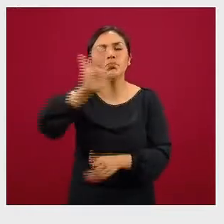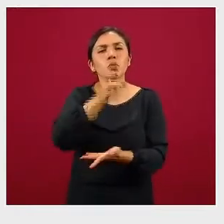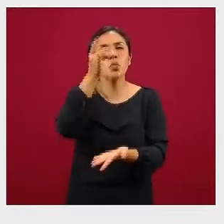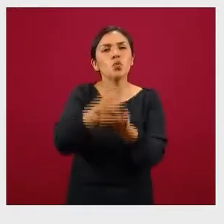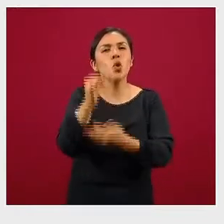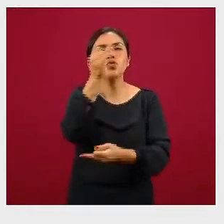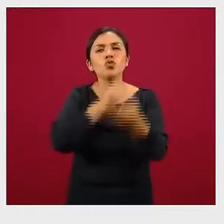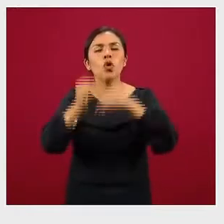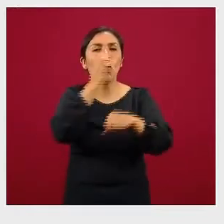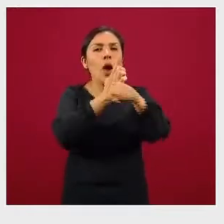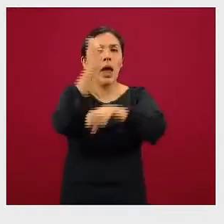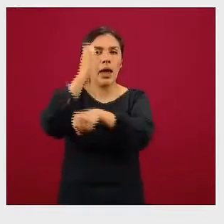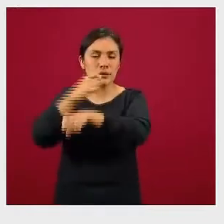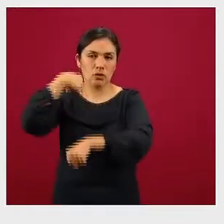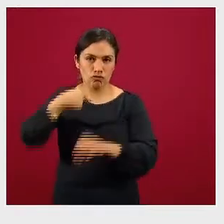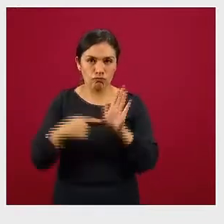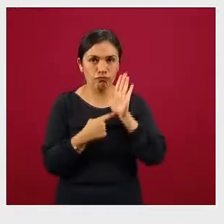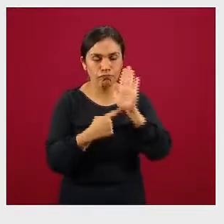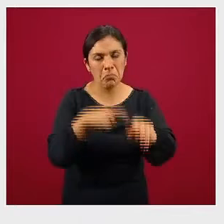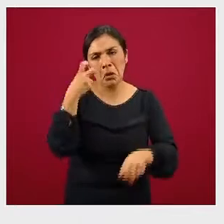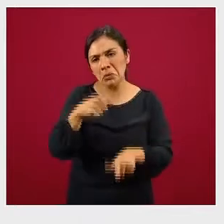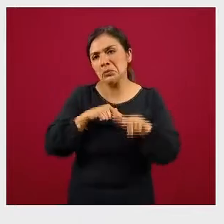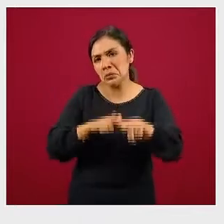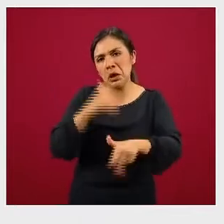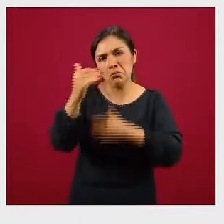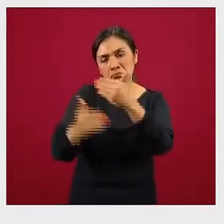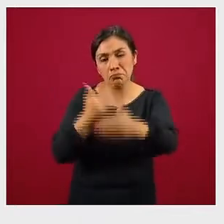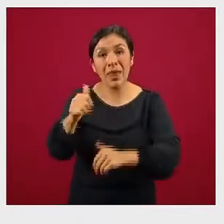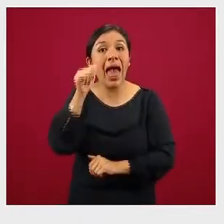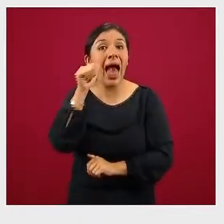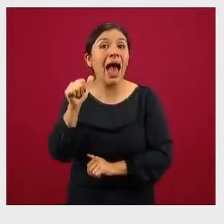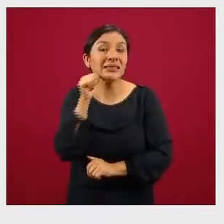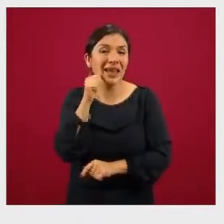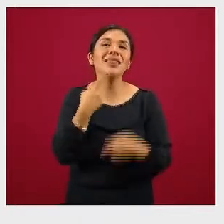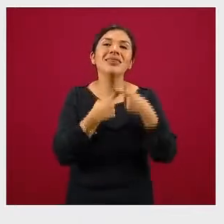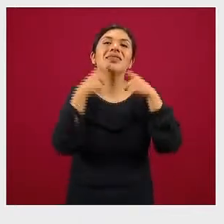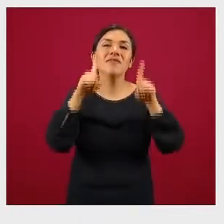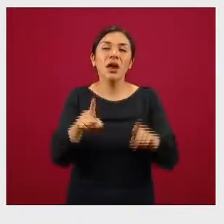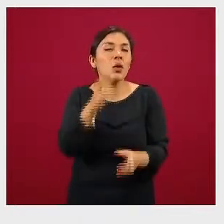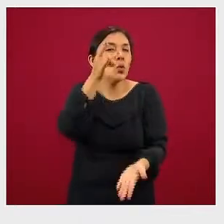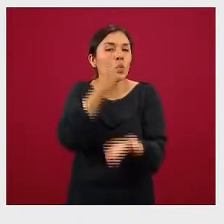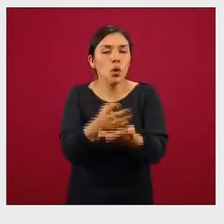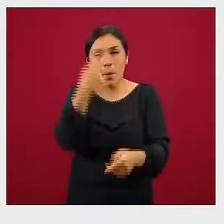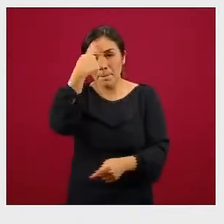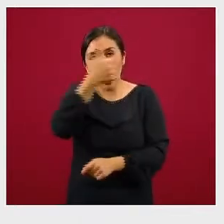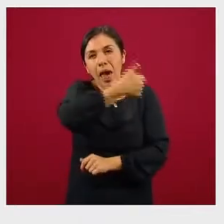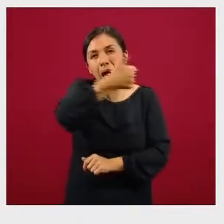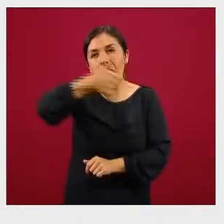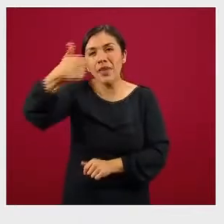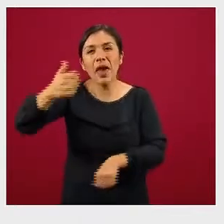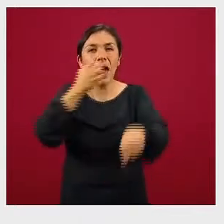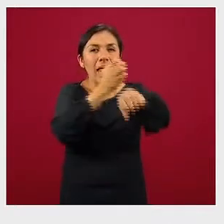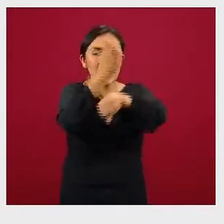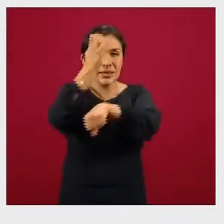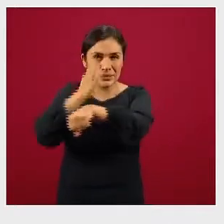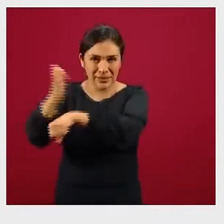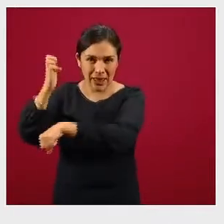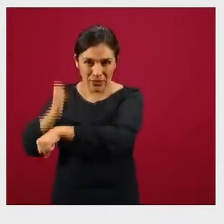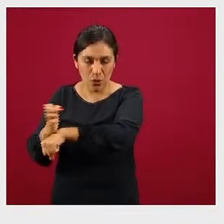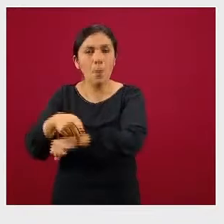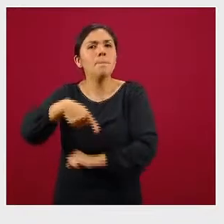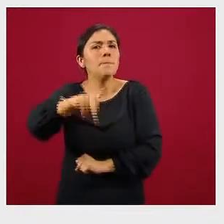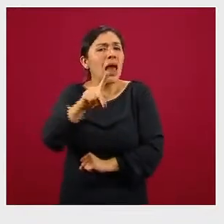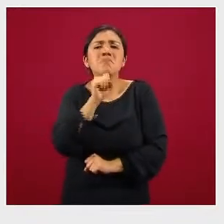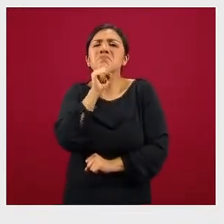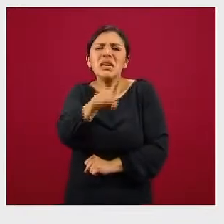entidades federativas que presentamos y así nos vamos a seguir. Ayer usamos una escala específica para cada entidad federativa, pero